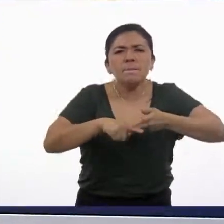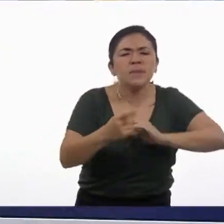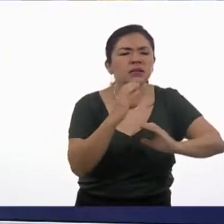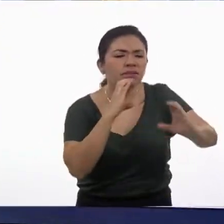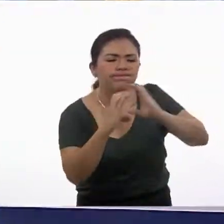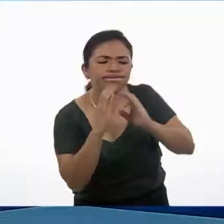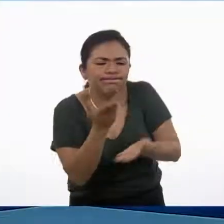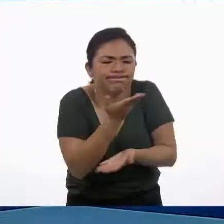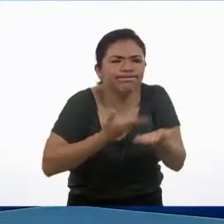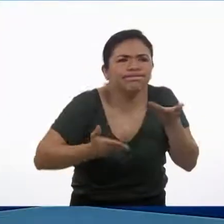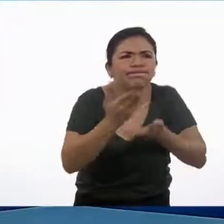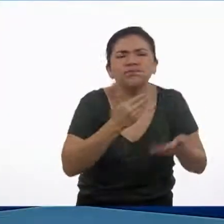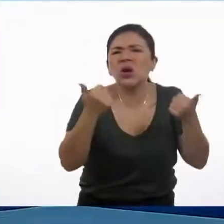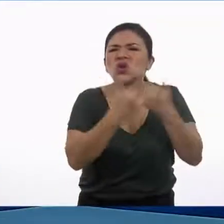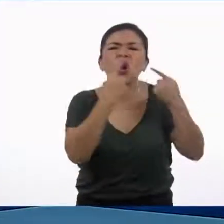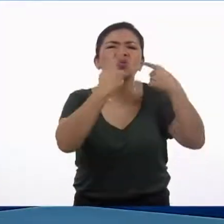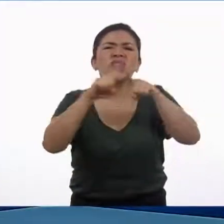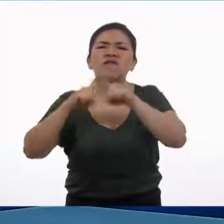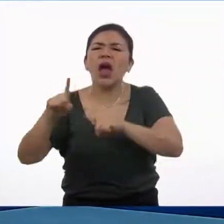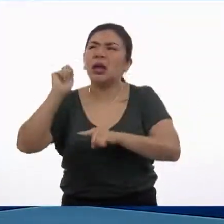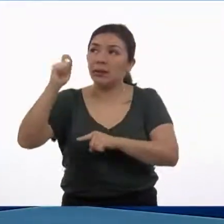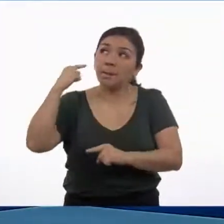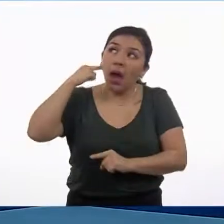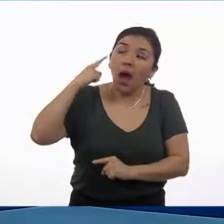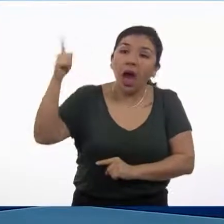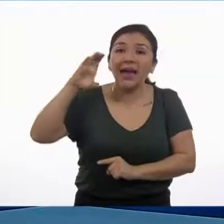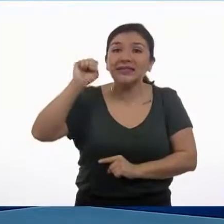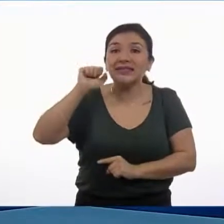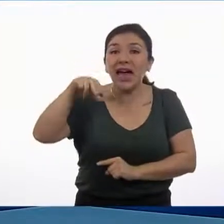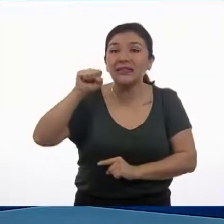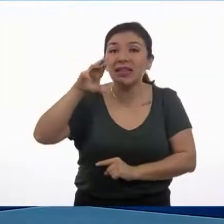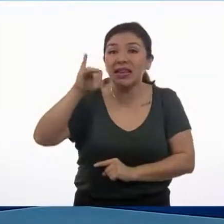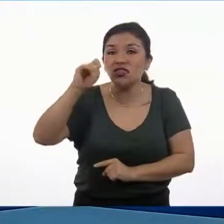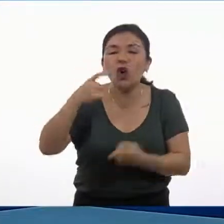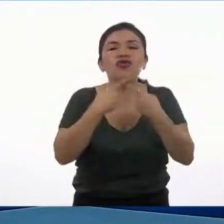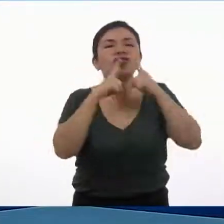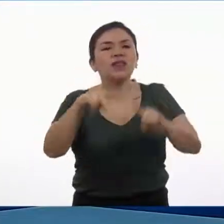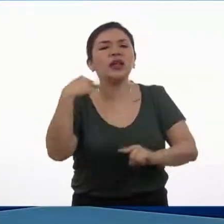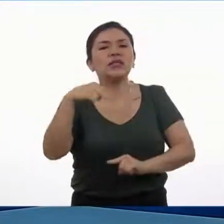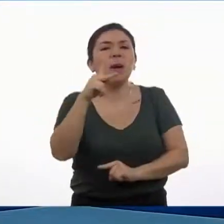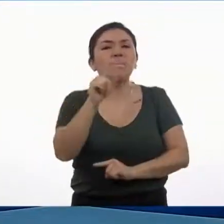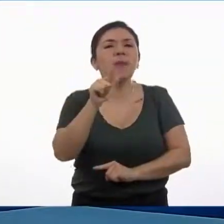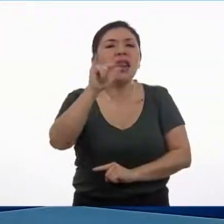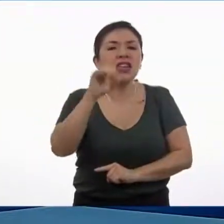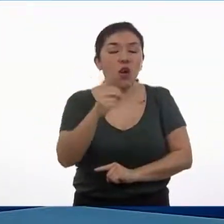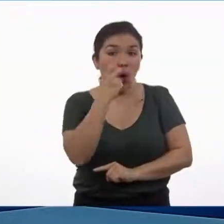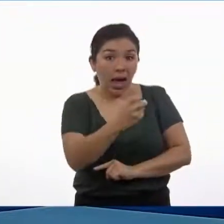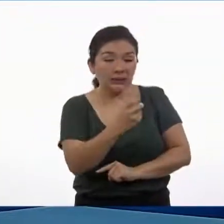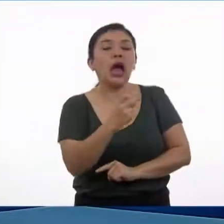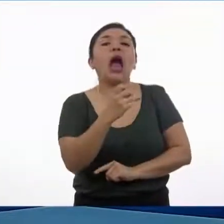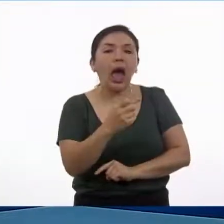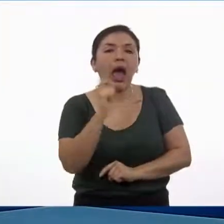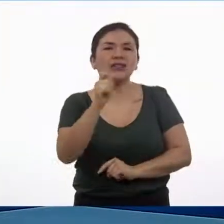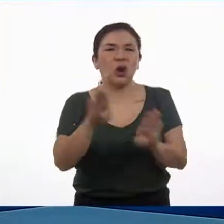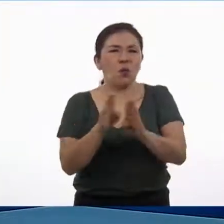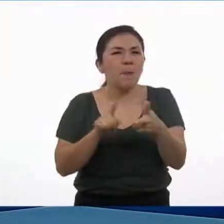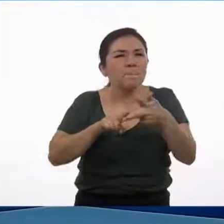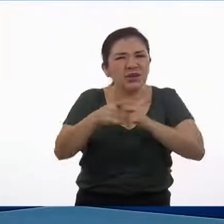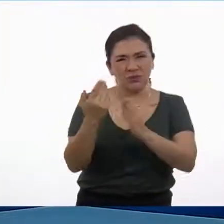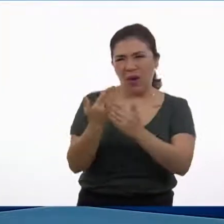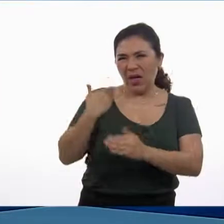comunicarse con una variación del sánscrito llamada Pali. De estas dos raíces viene lo que comentábamos al